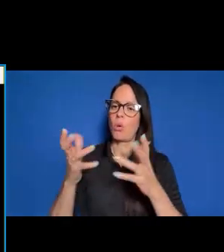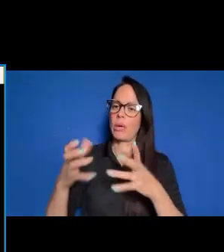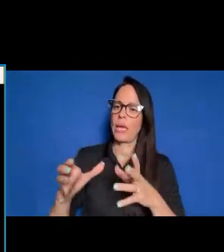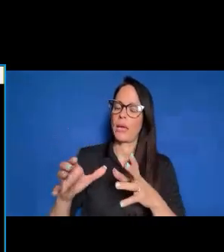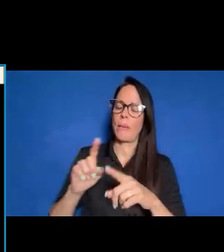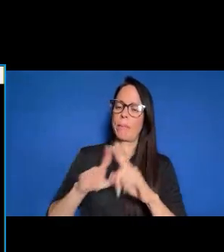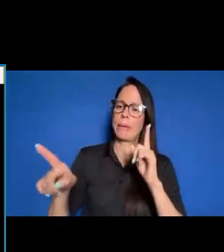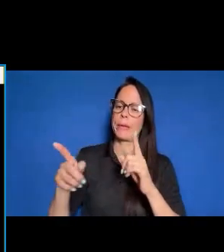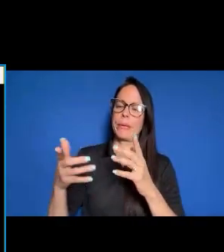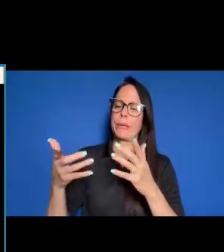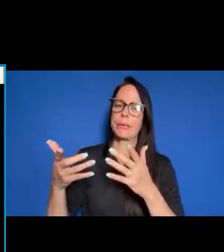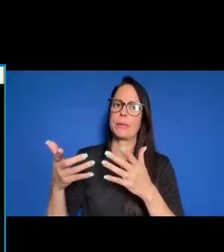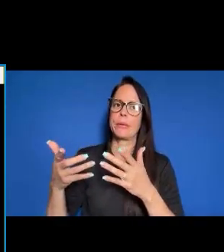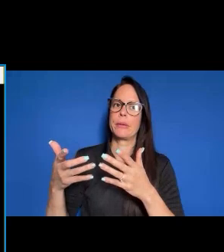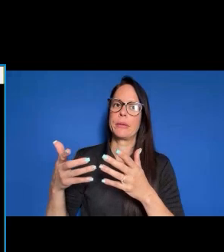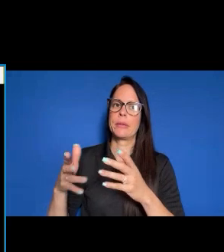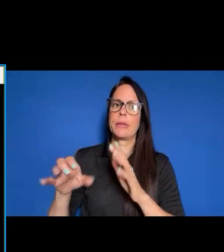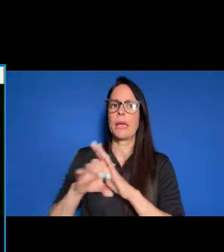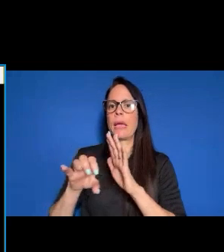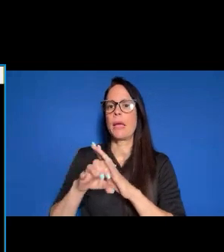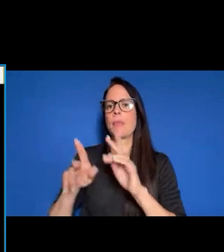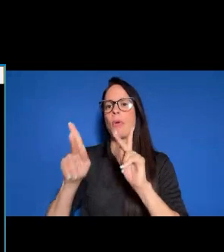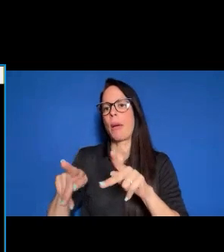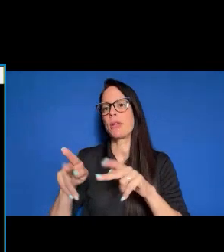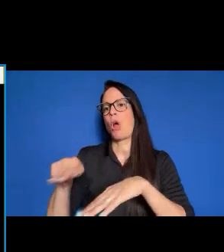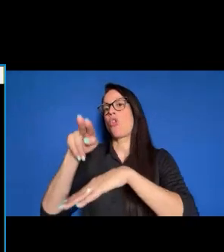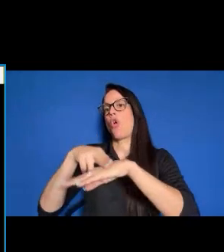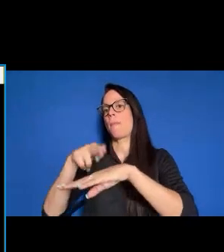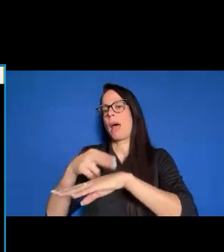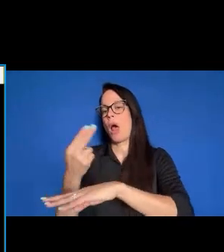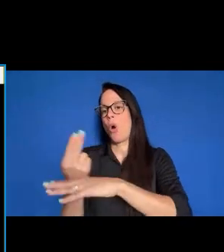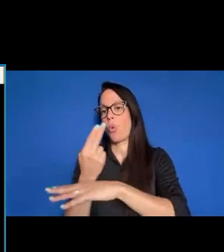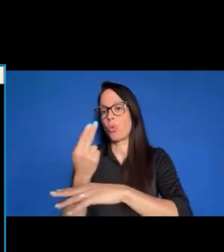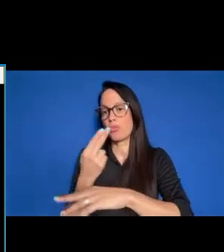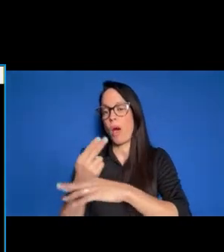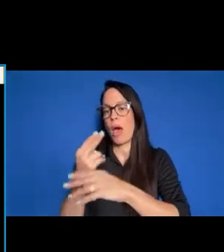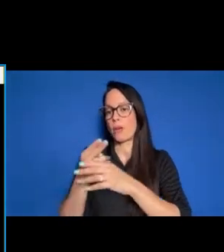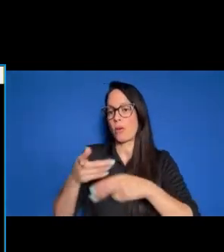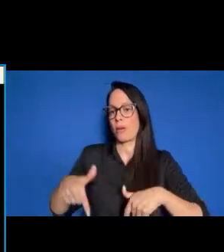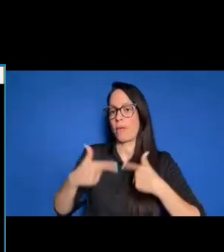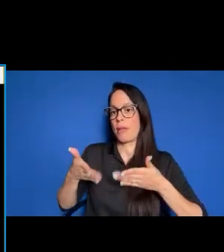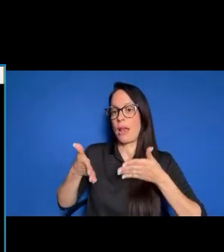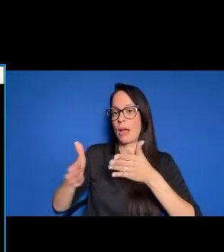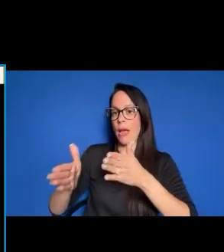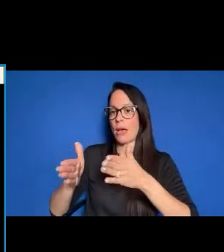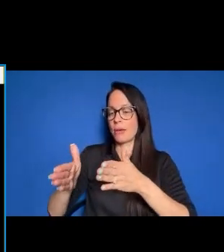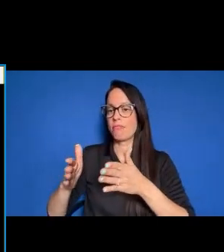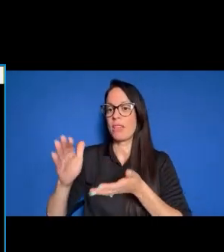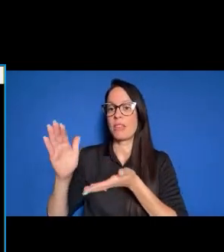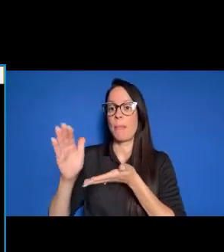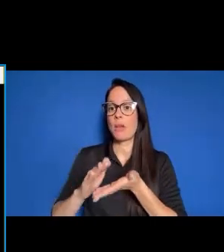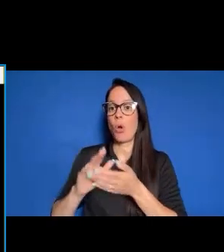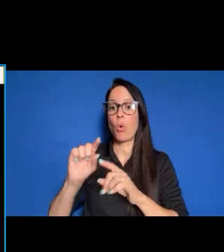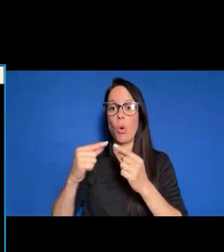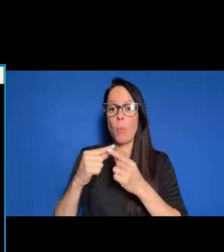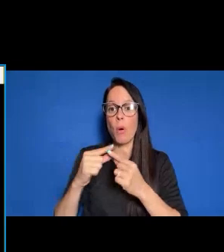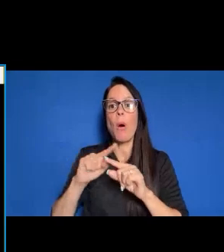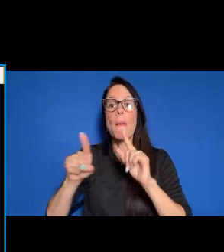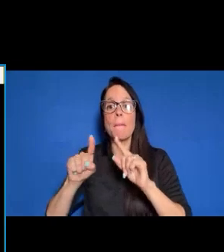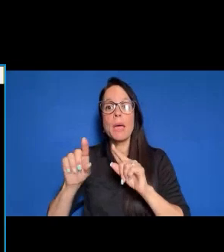el típico usuario de la calle, era el menor grupo. El otro grupo